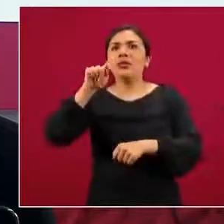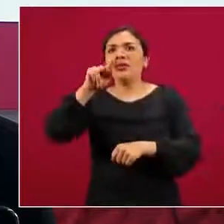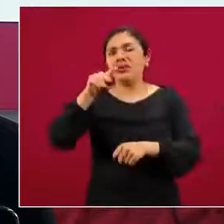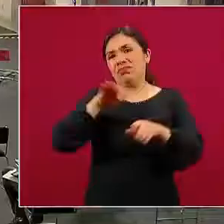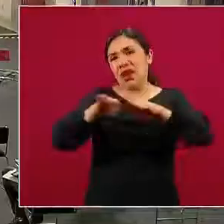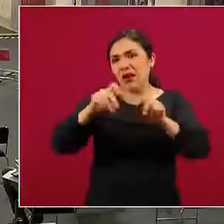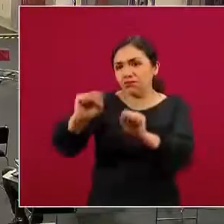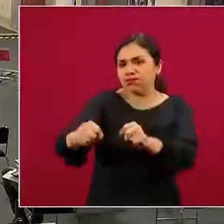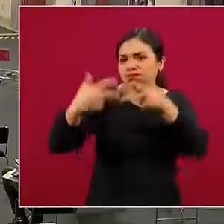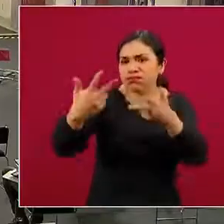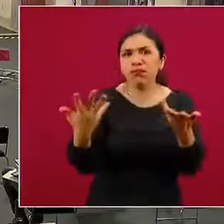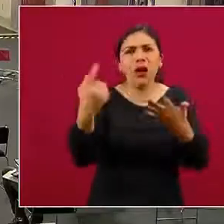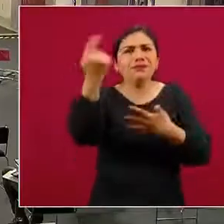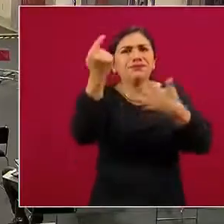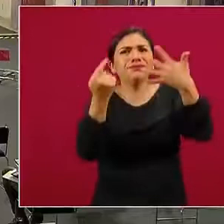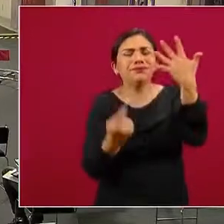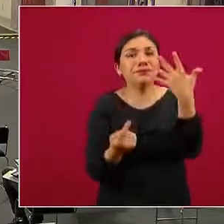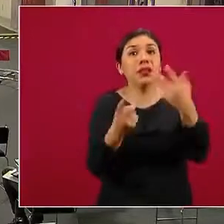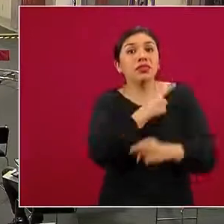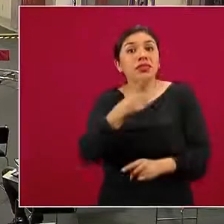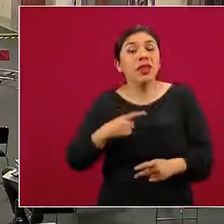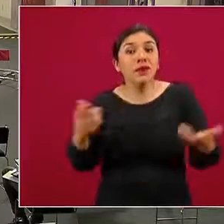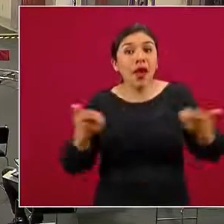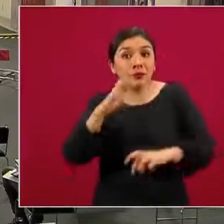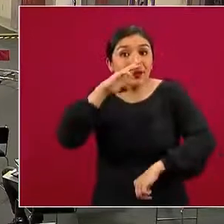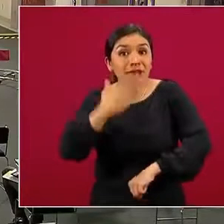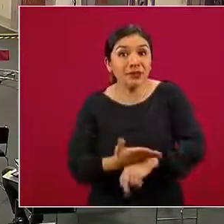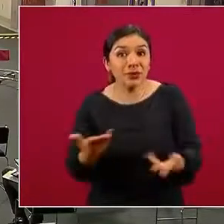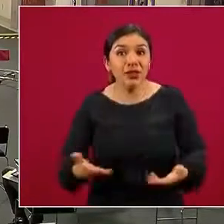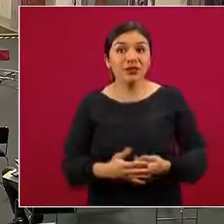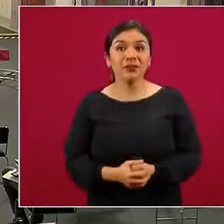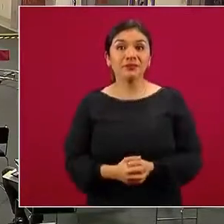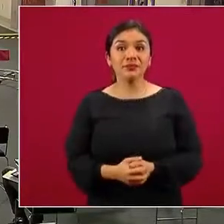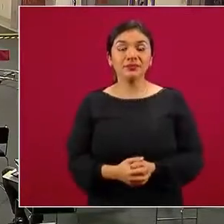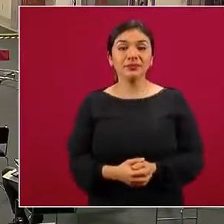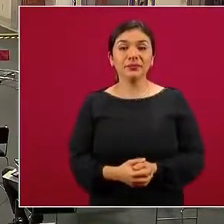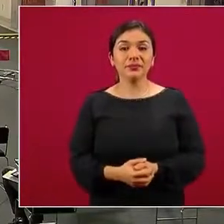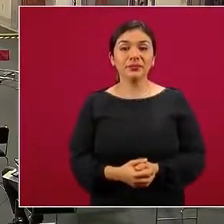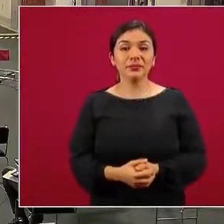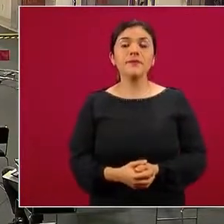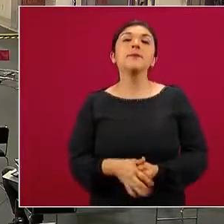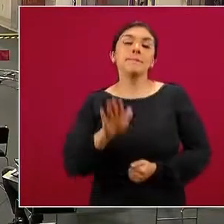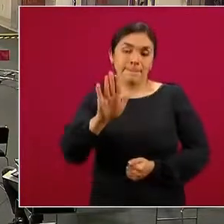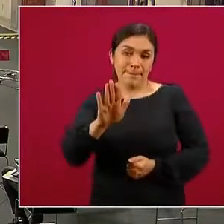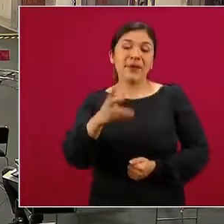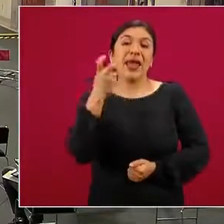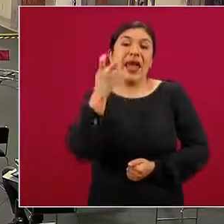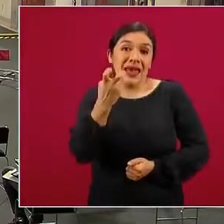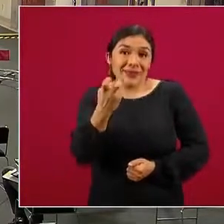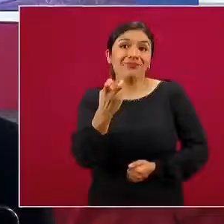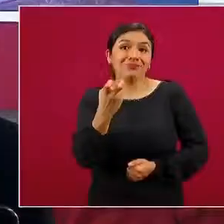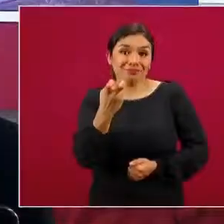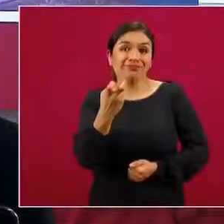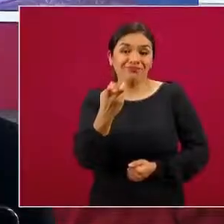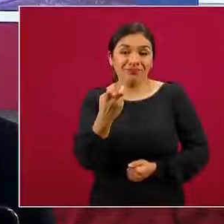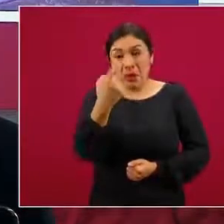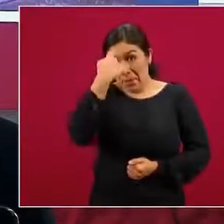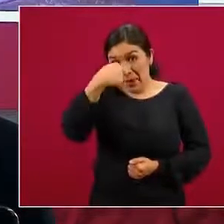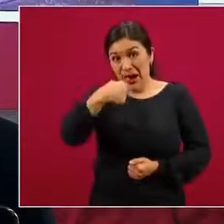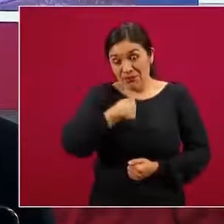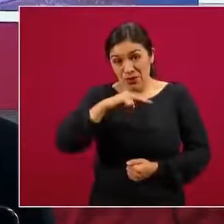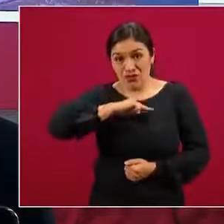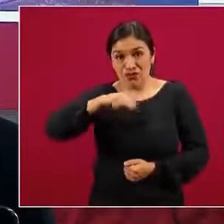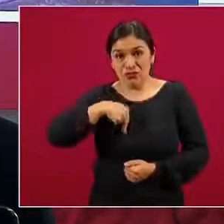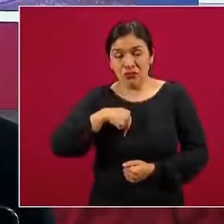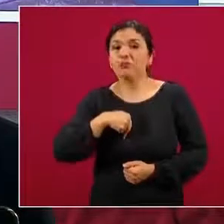y todo al mismo tiempo. La siguiente, por favor. Entonces, es por eso que para nosotras